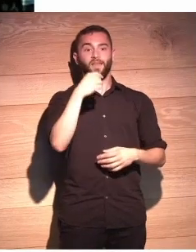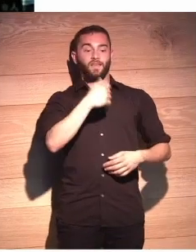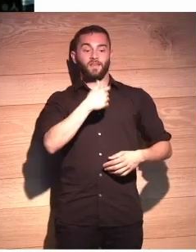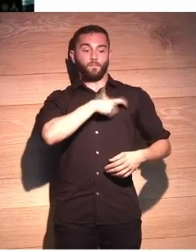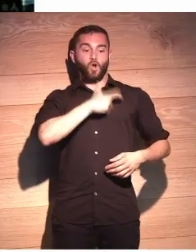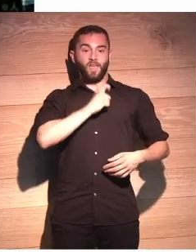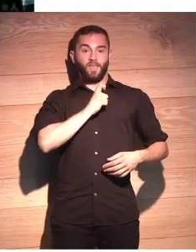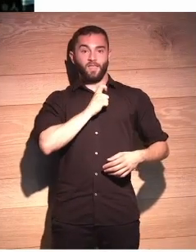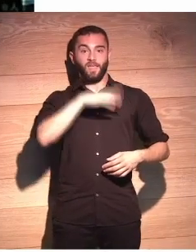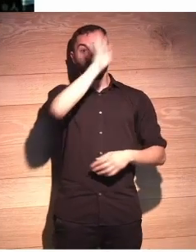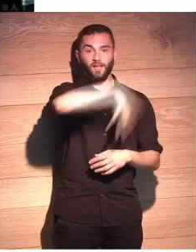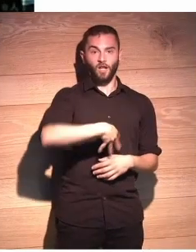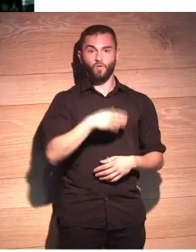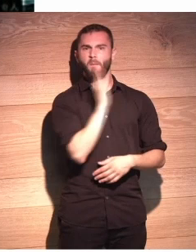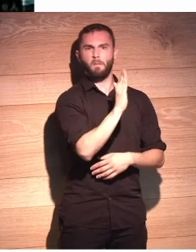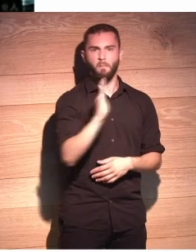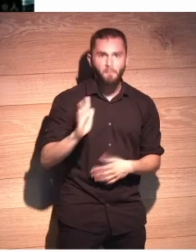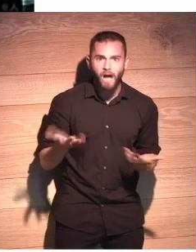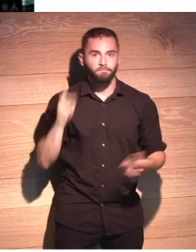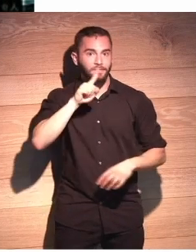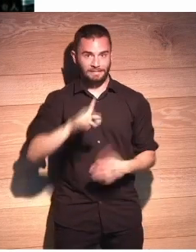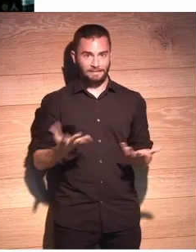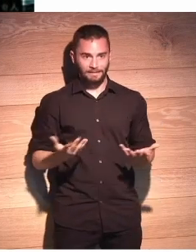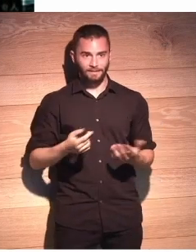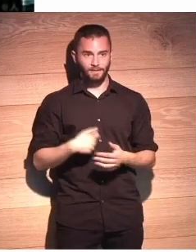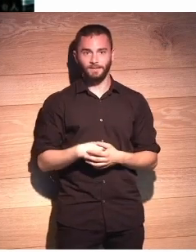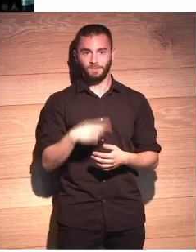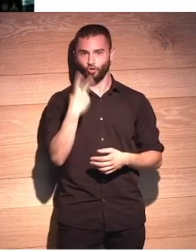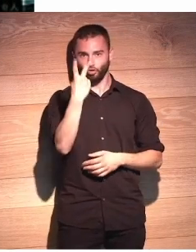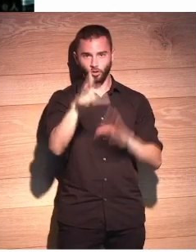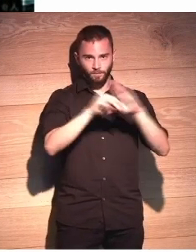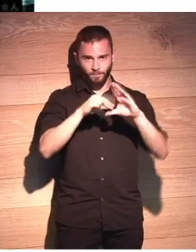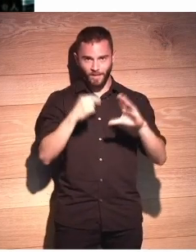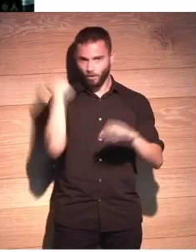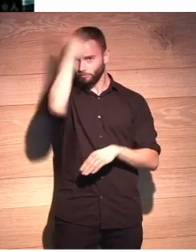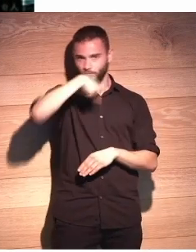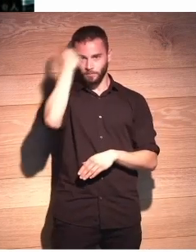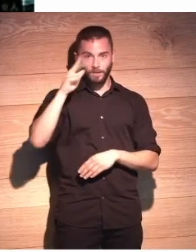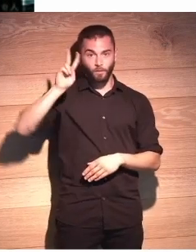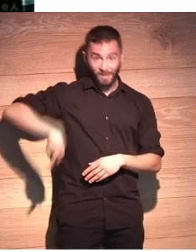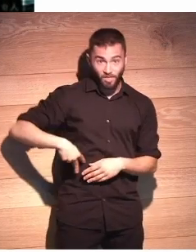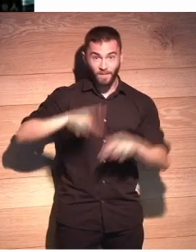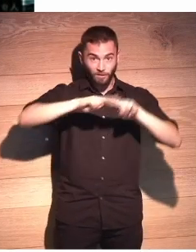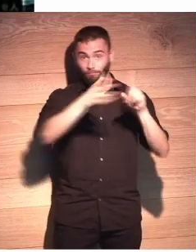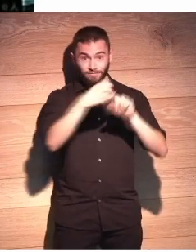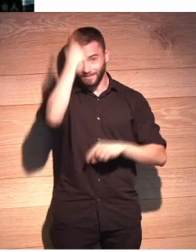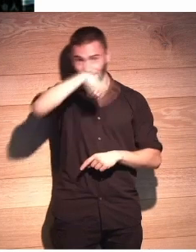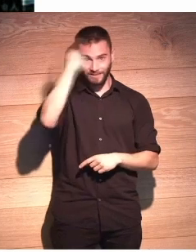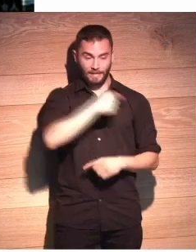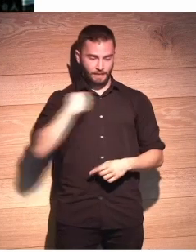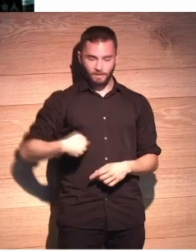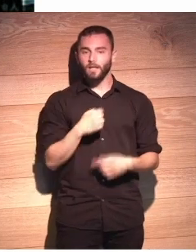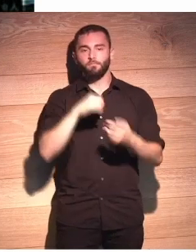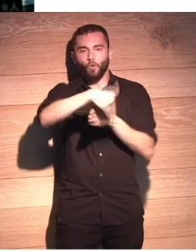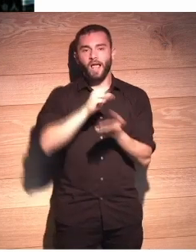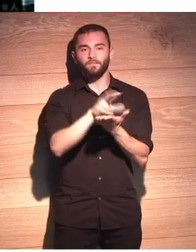Este vídeo, que también me lo salto porque es que quiero que veáis dos que son increíbles, en este vídeo de reconocimiento facial, lo que en China vas por